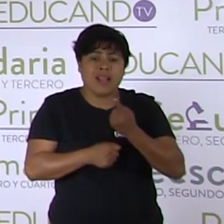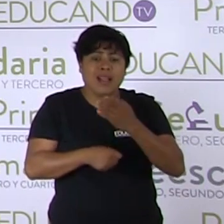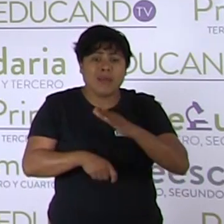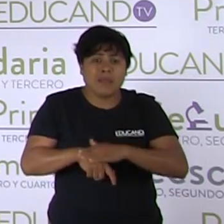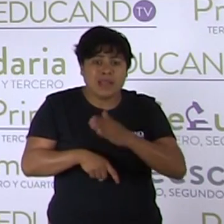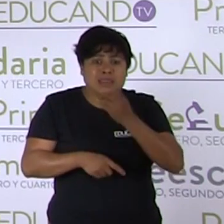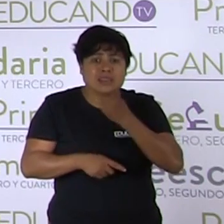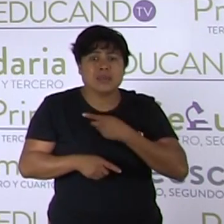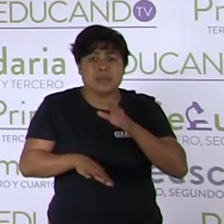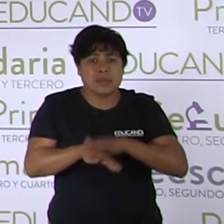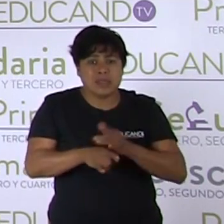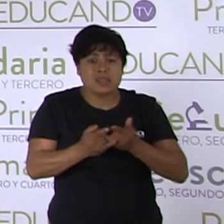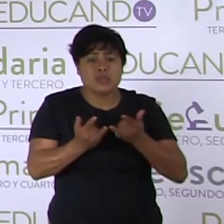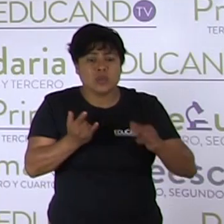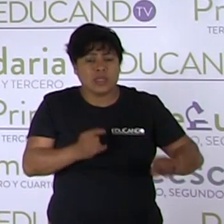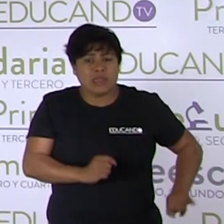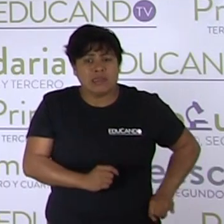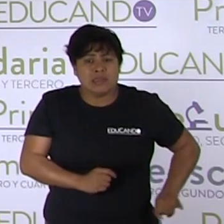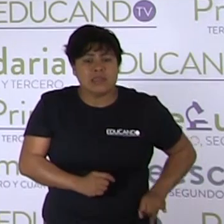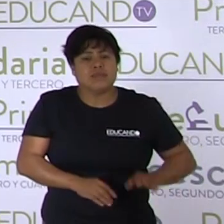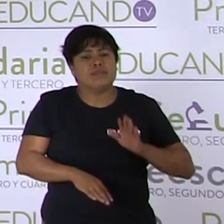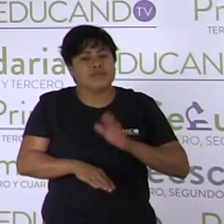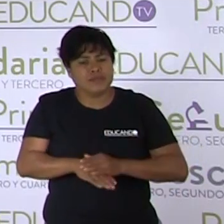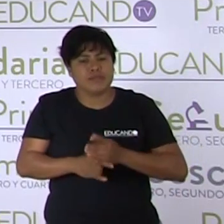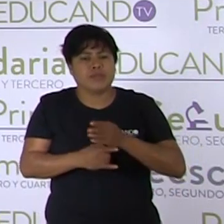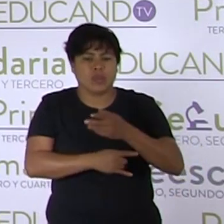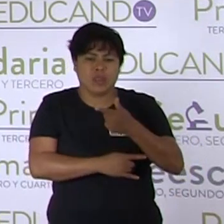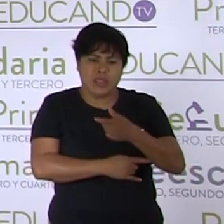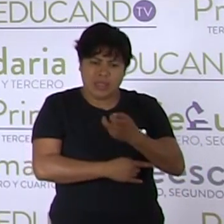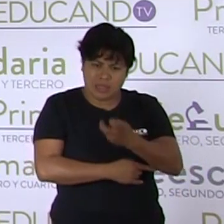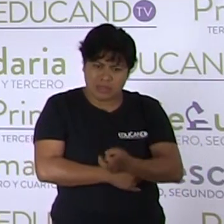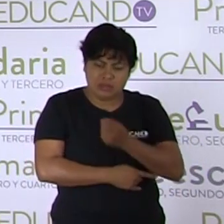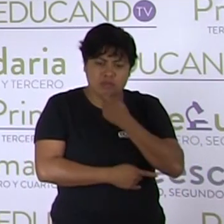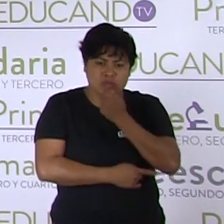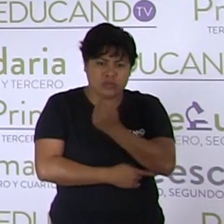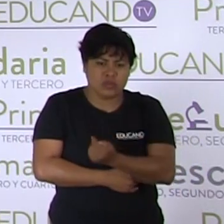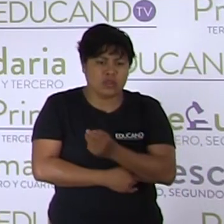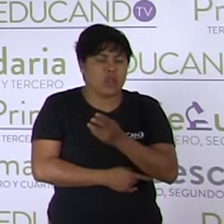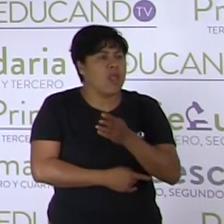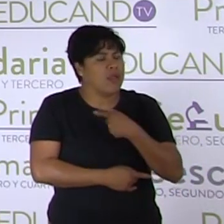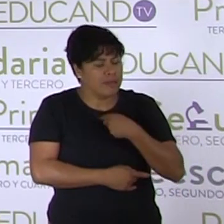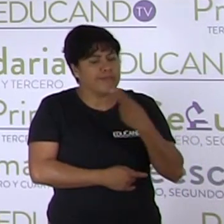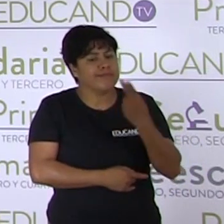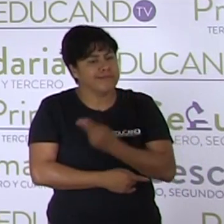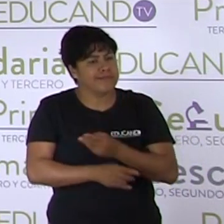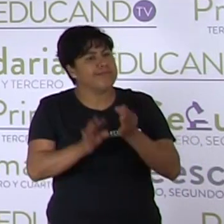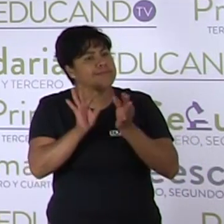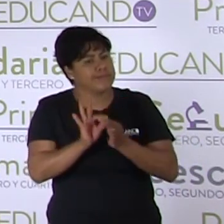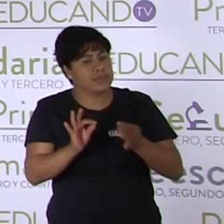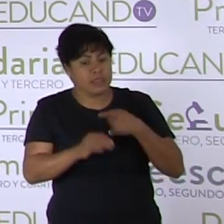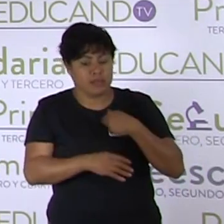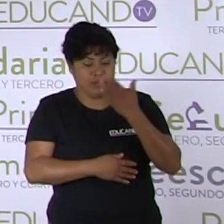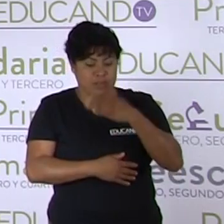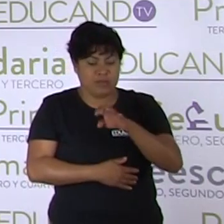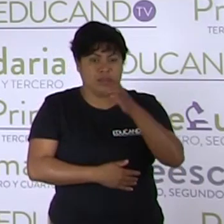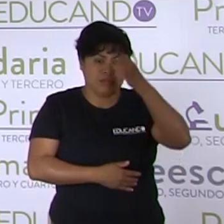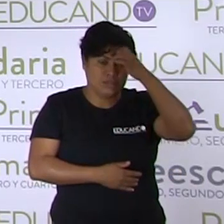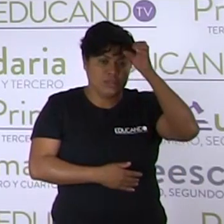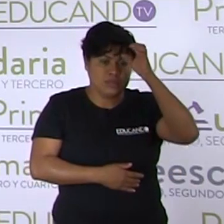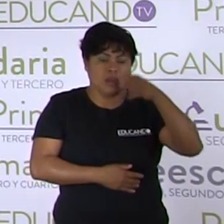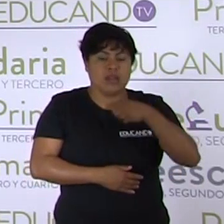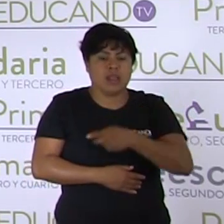más? Gualberto Aniceto sintió que no podía defraudarlos. Sabía por experiencia que